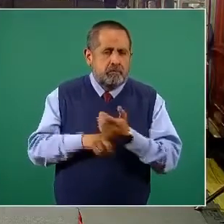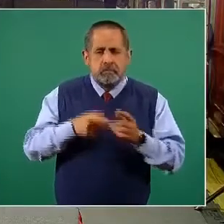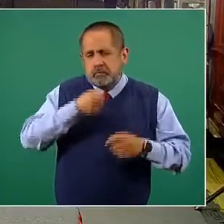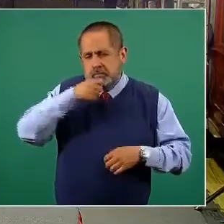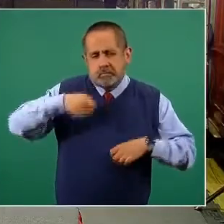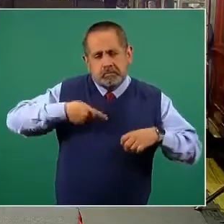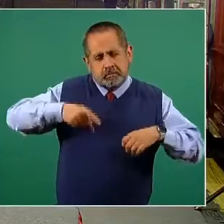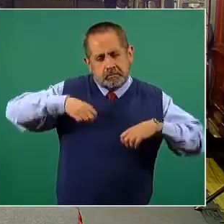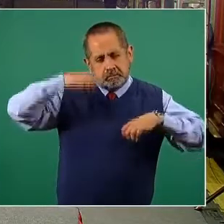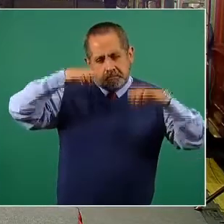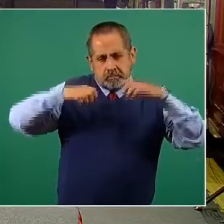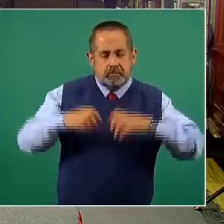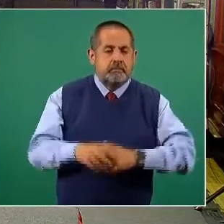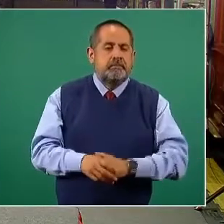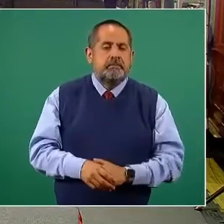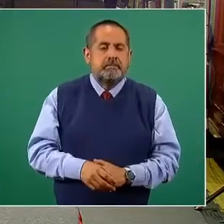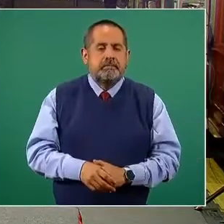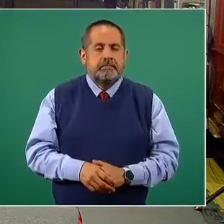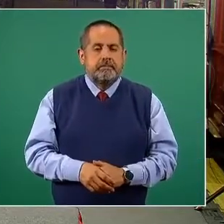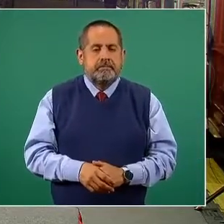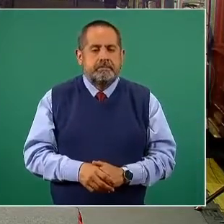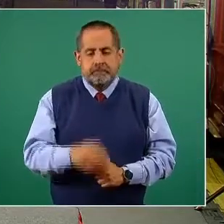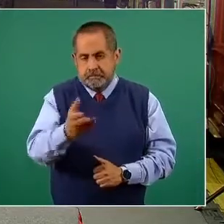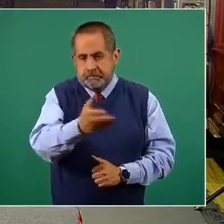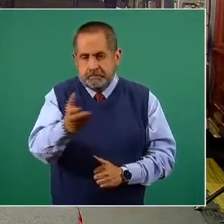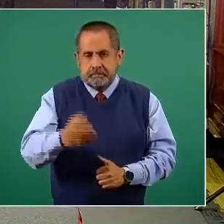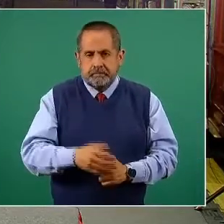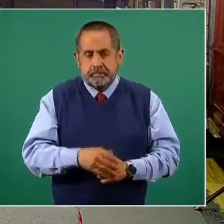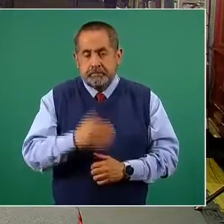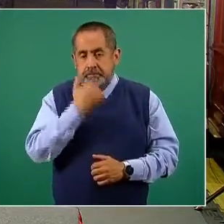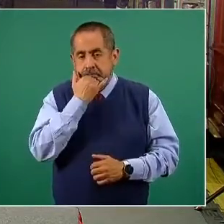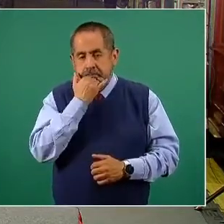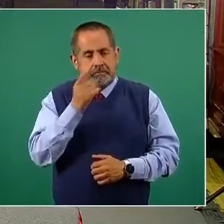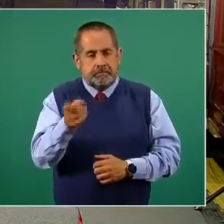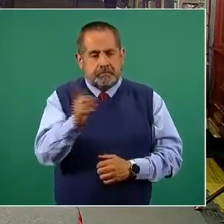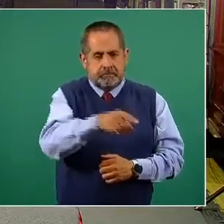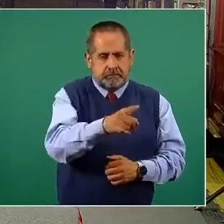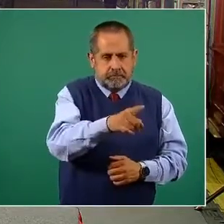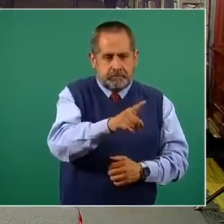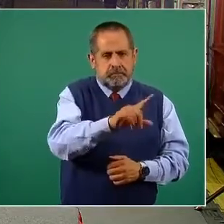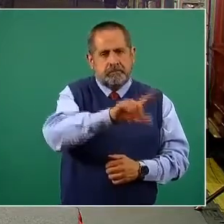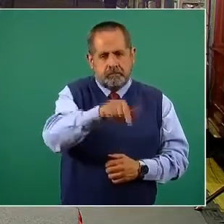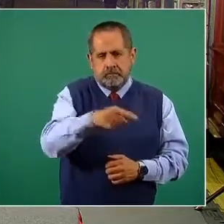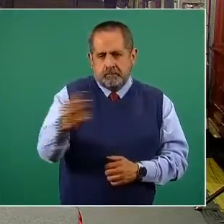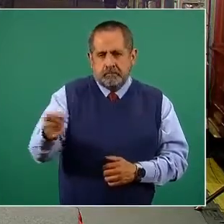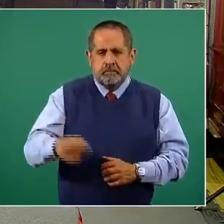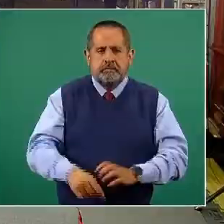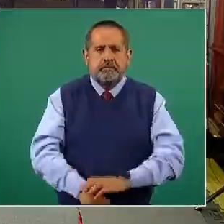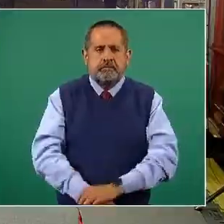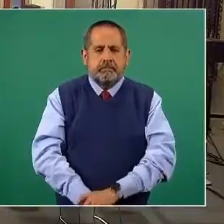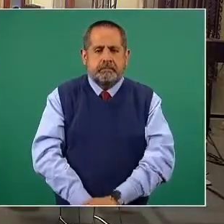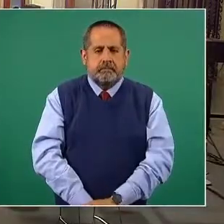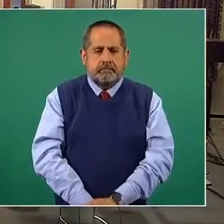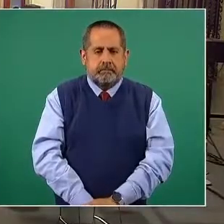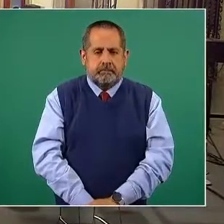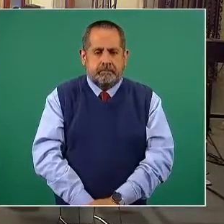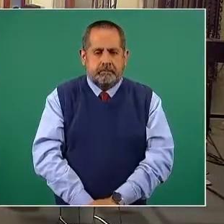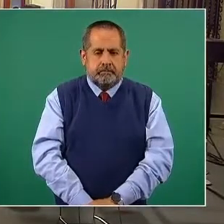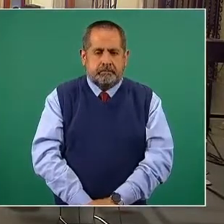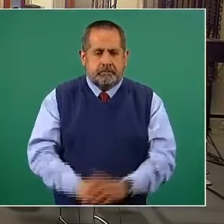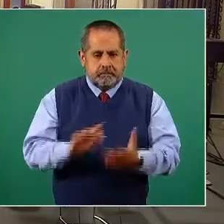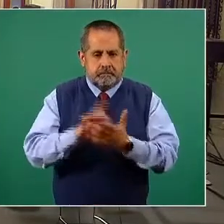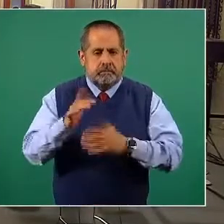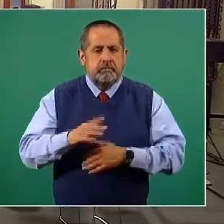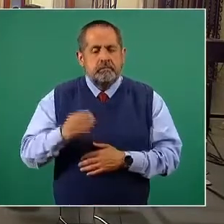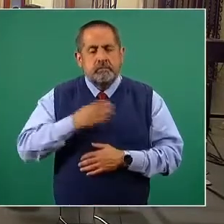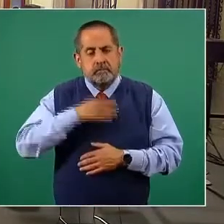adultos mayores. Por favor, no, había dicho de este lado, ¿verdad? Y luego de este lado, por favor. Gracias.